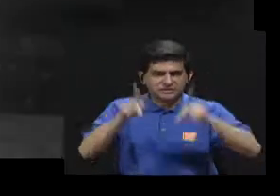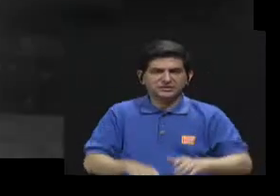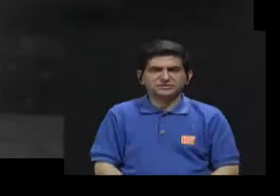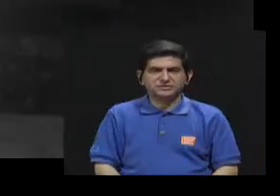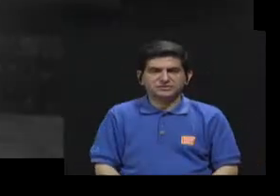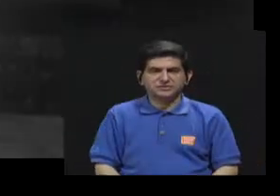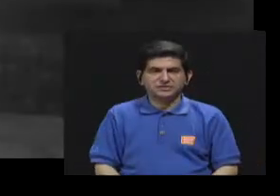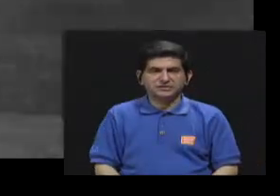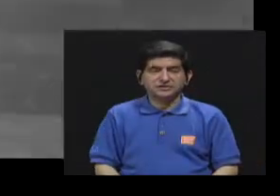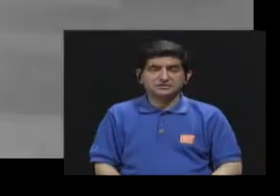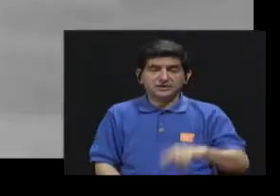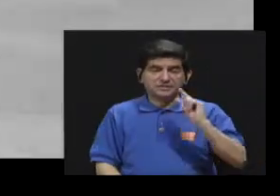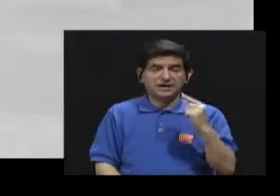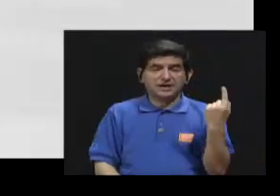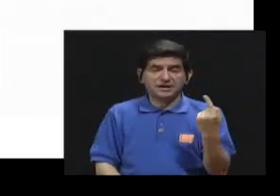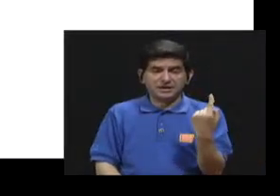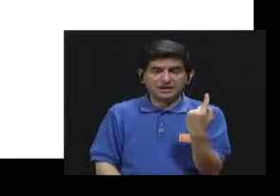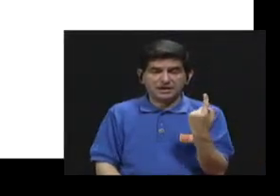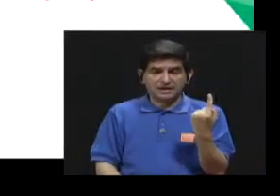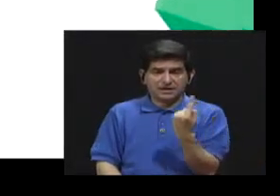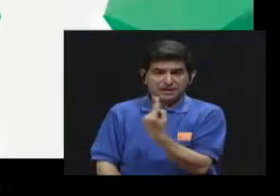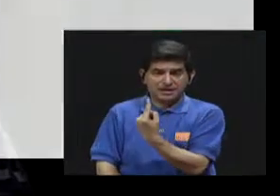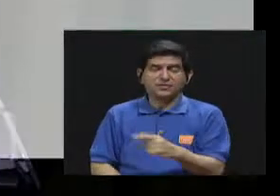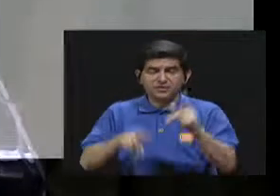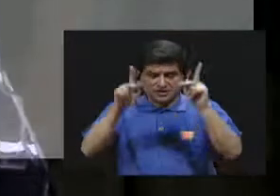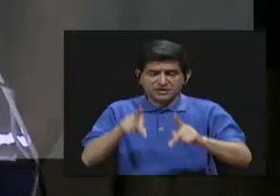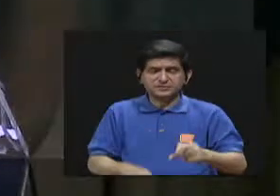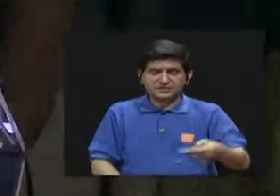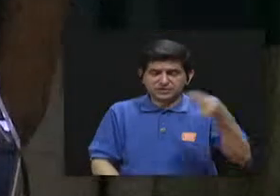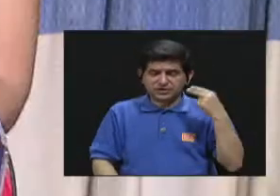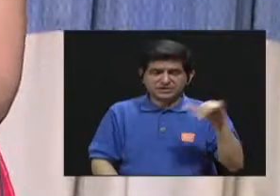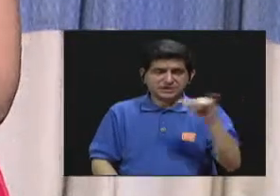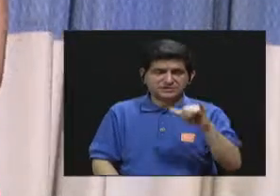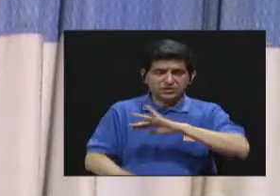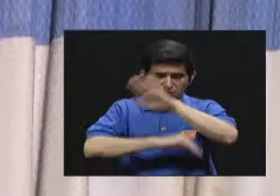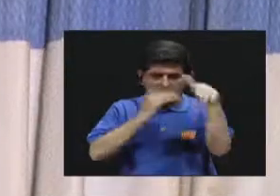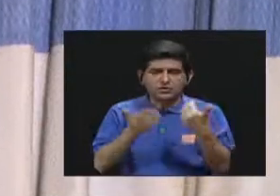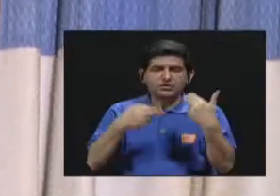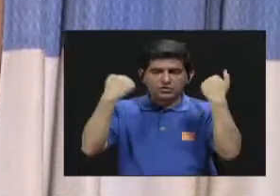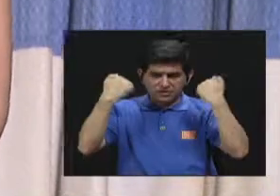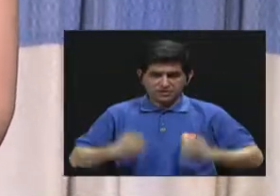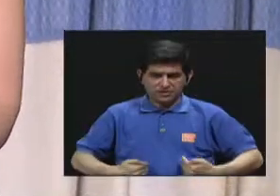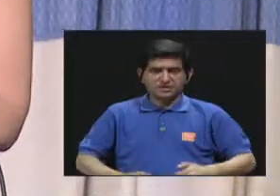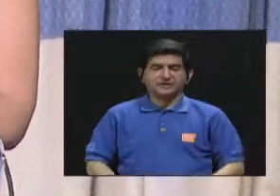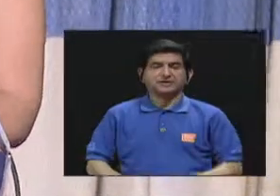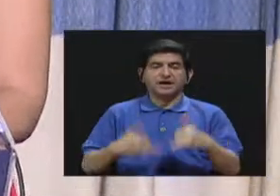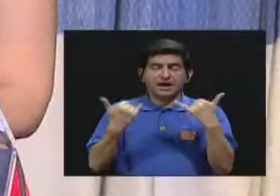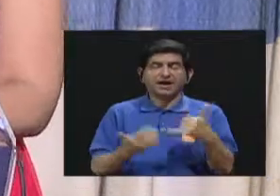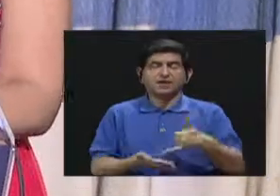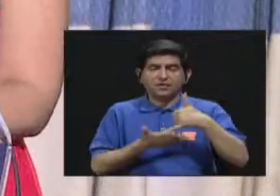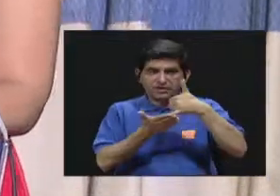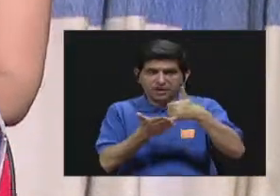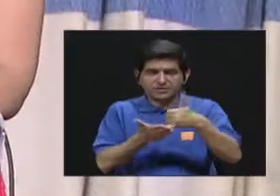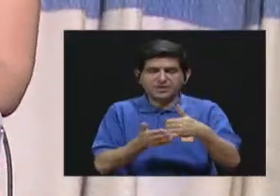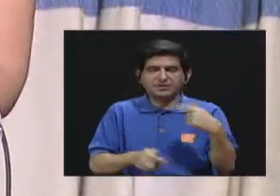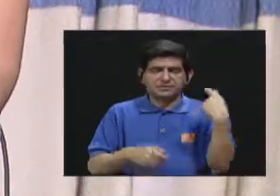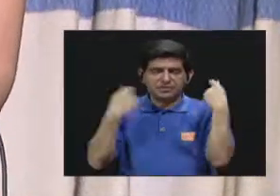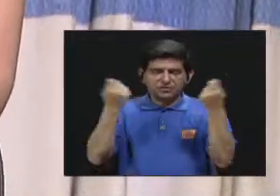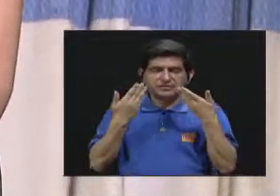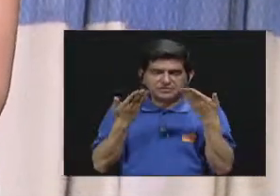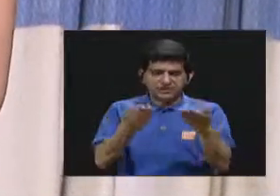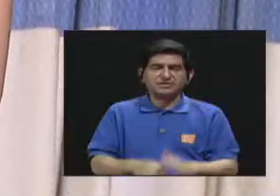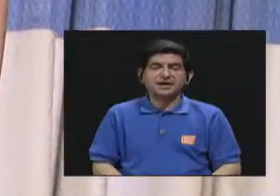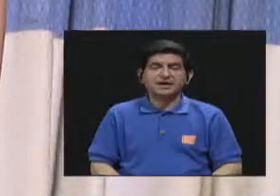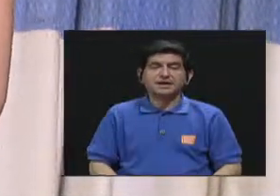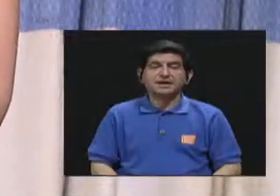humanos. Que finalmente la pequeña historia de cada quien es historia de la humanidad. Absolutamente. Será un placer para el festival hacerle llegar el premio. Premios